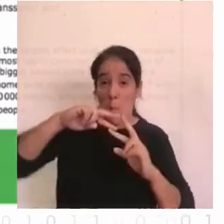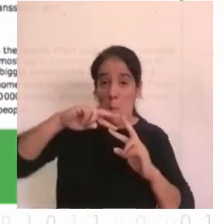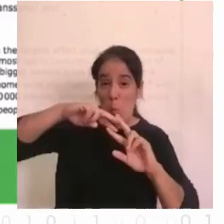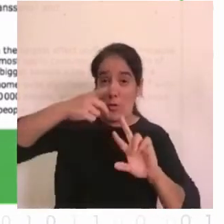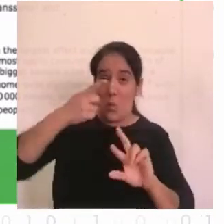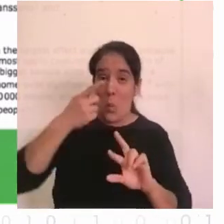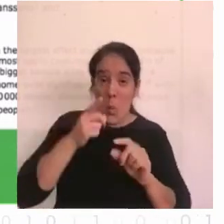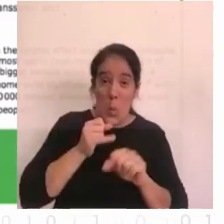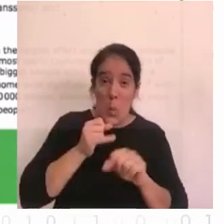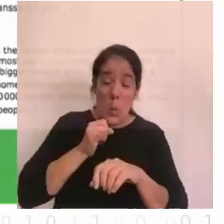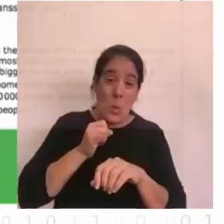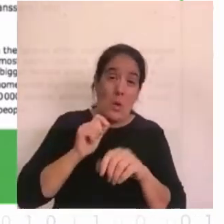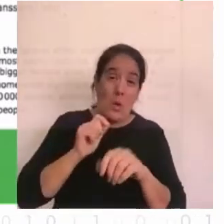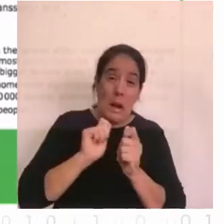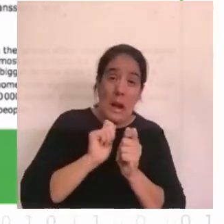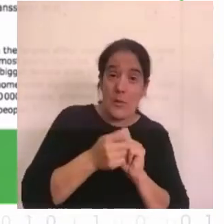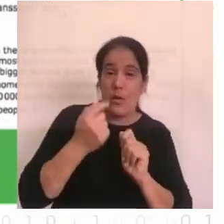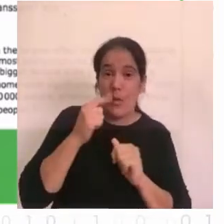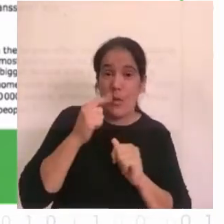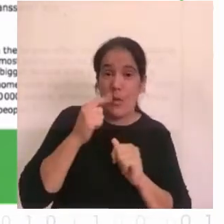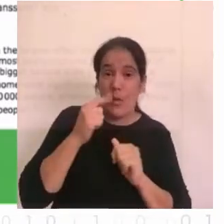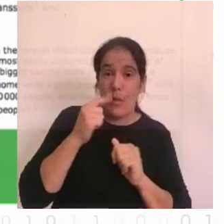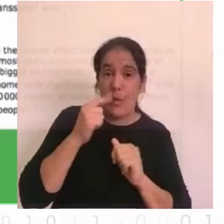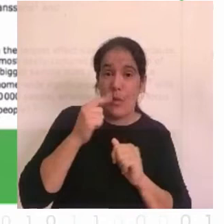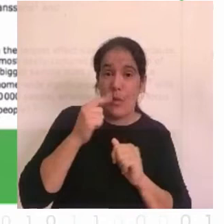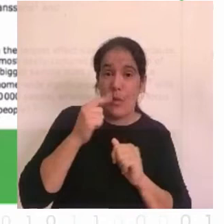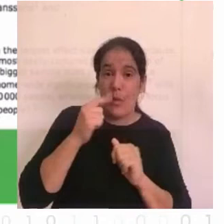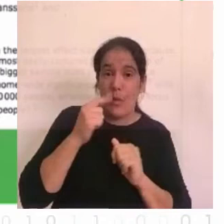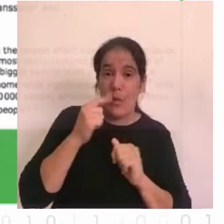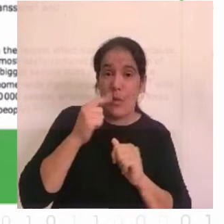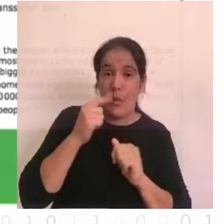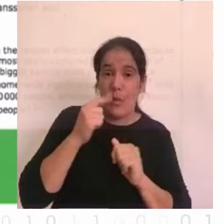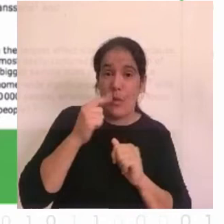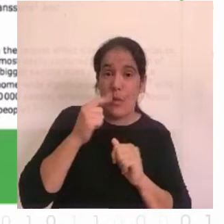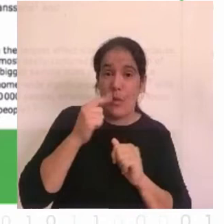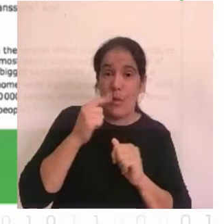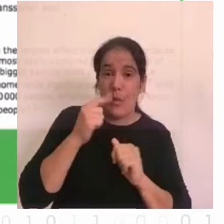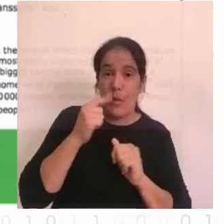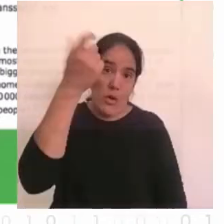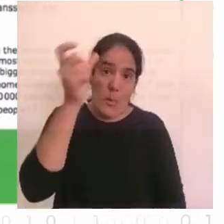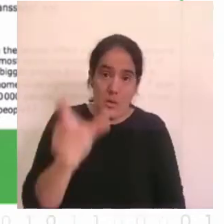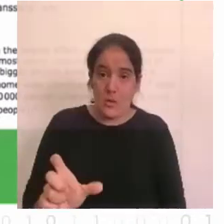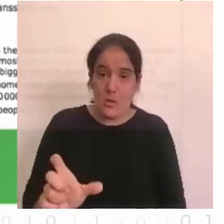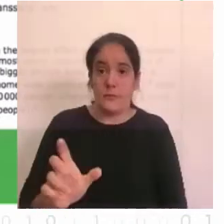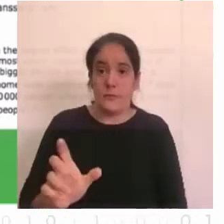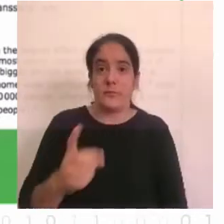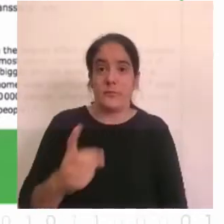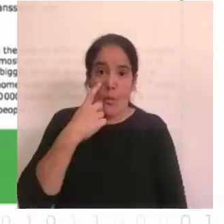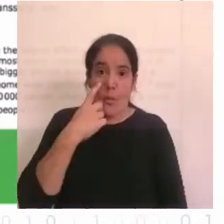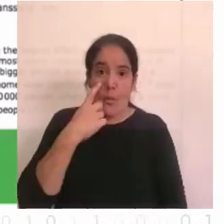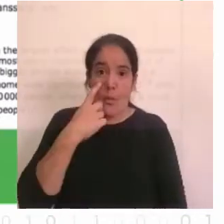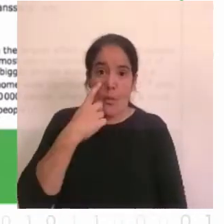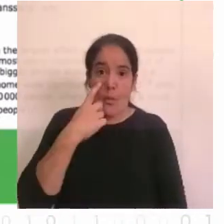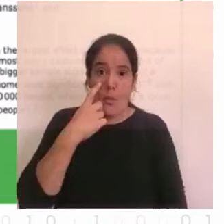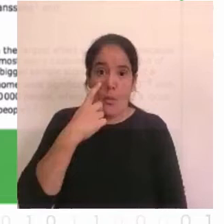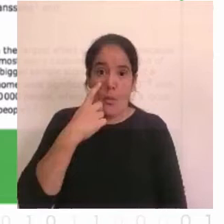tengas algo que sea muy particular, entonces esos también son relativamente fáciles de detectar. Pero después hay otros que tienen efectos chiquitos y están